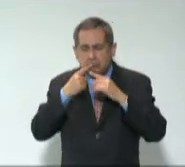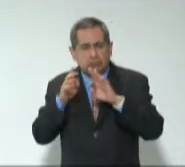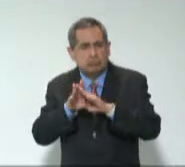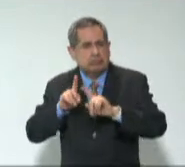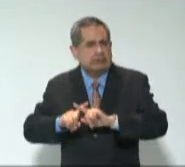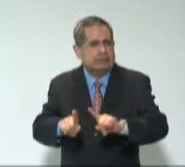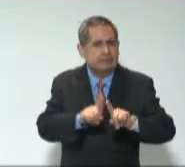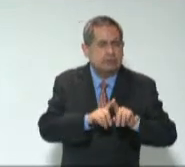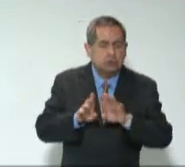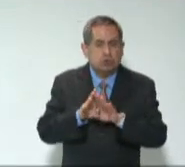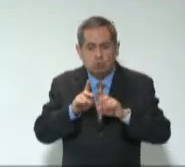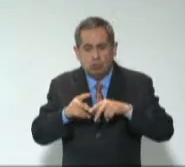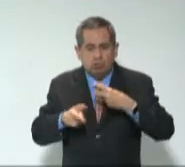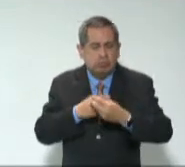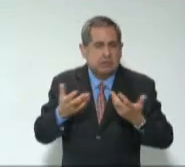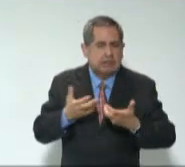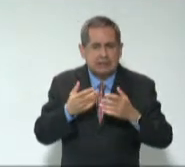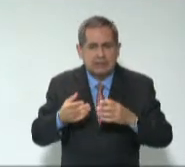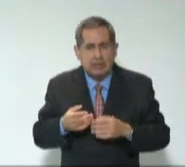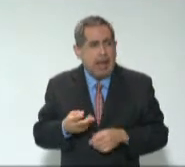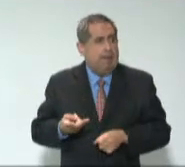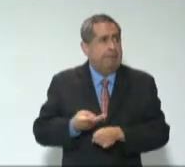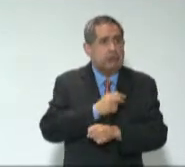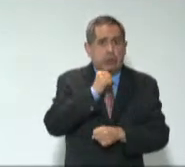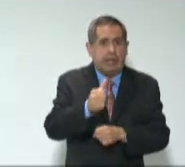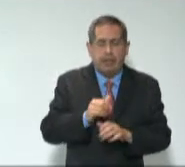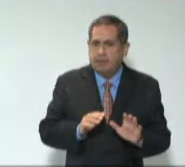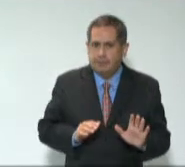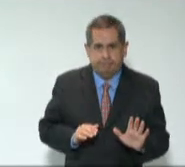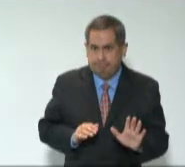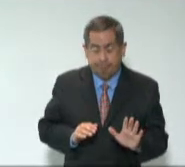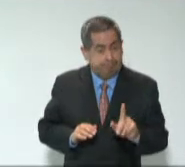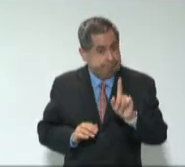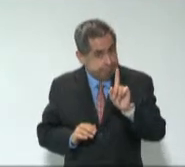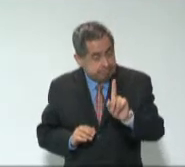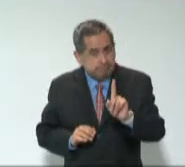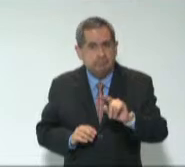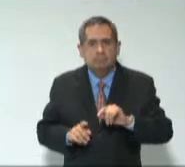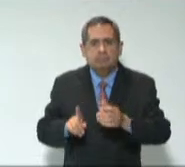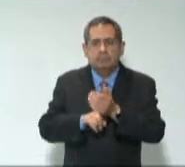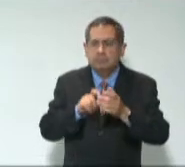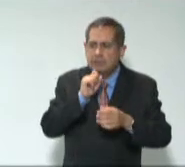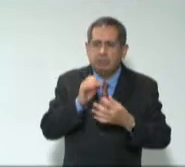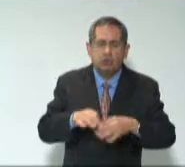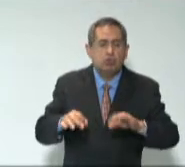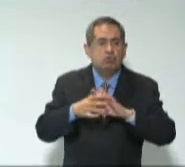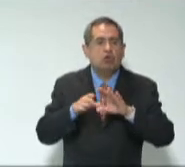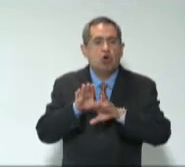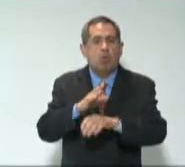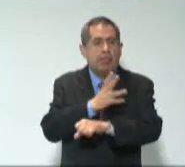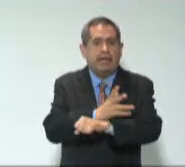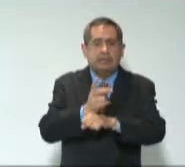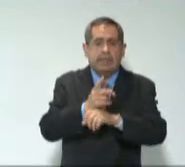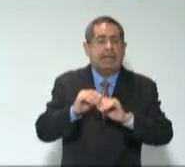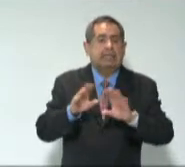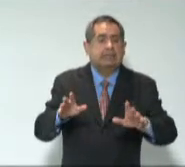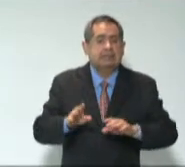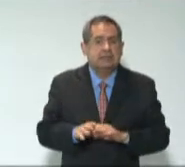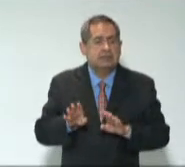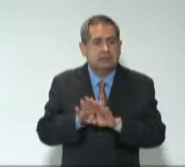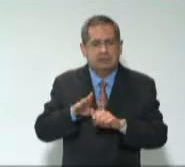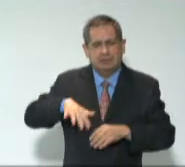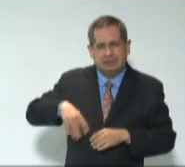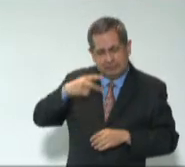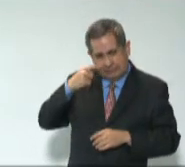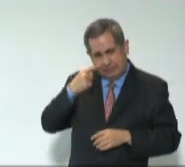distinta la tratáramos como si no pasara nada finalmente también esto afecta en materia de transparencia como lo